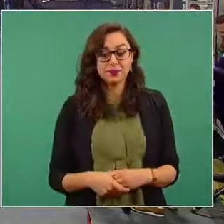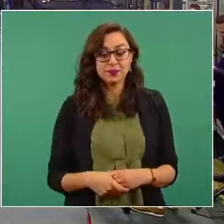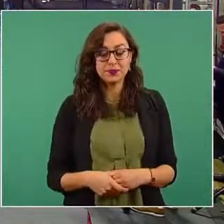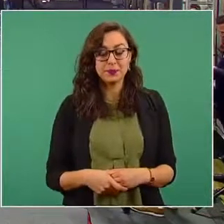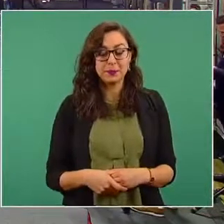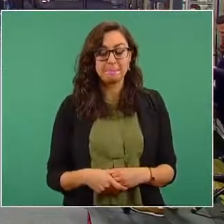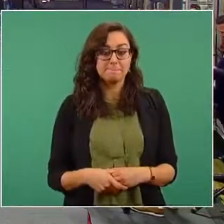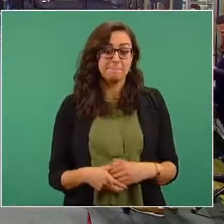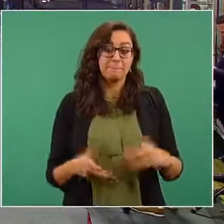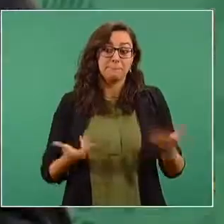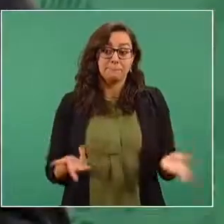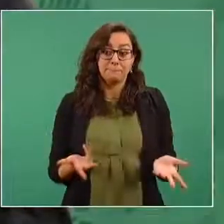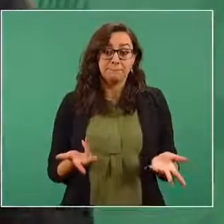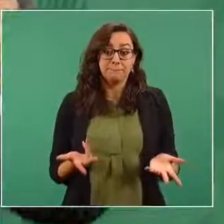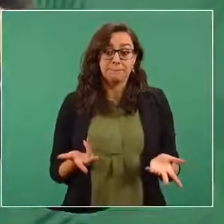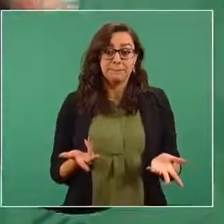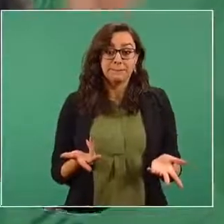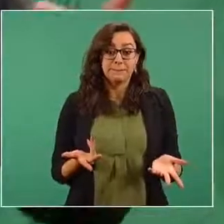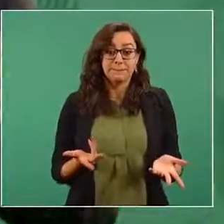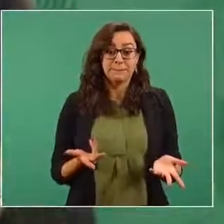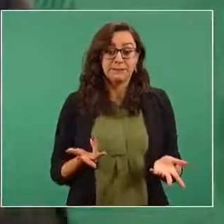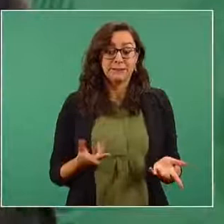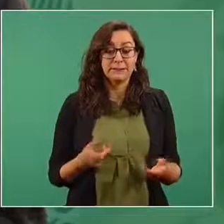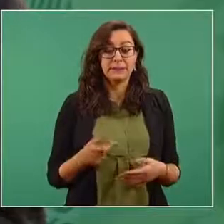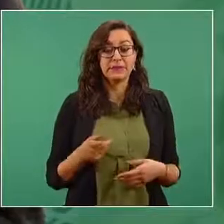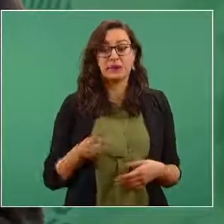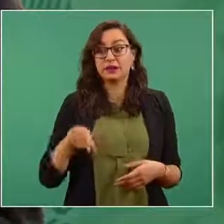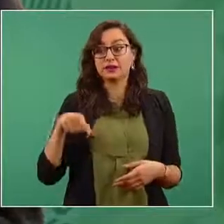agredirnos era de otro partido.